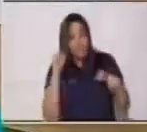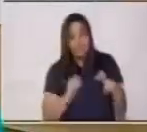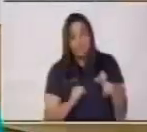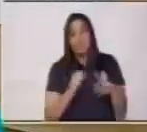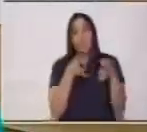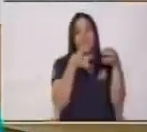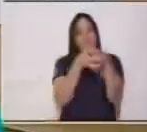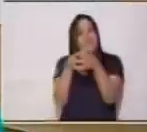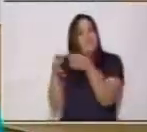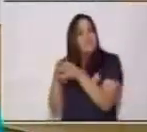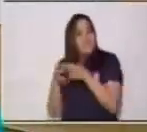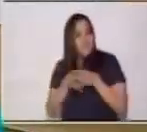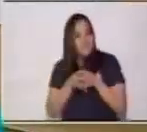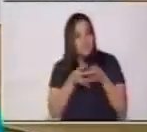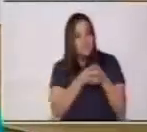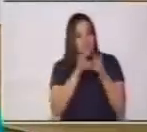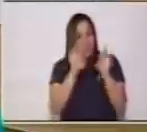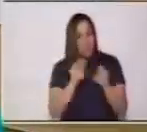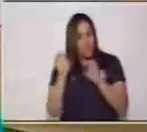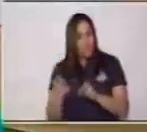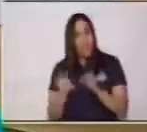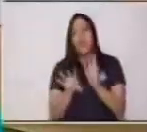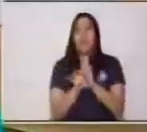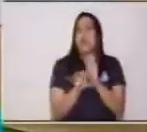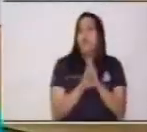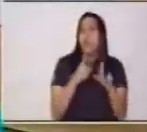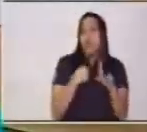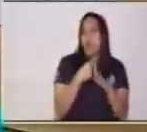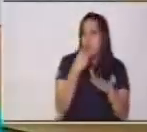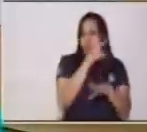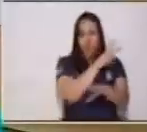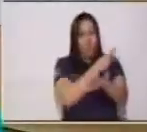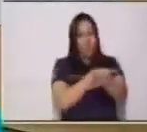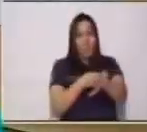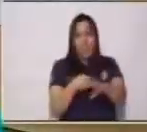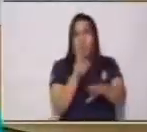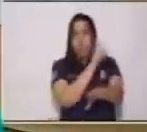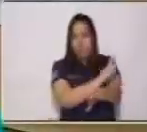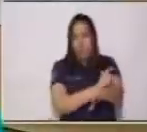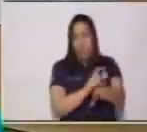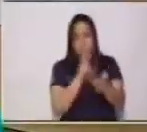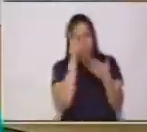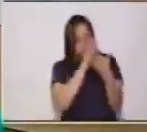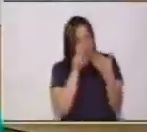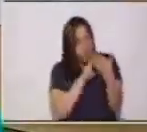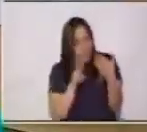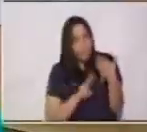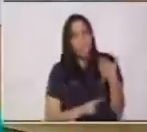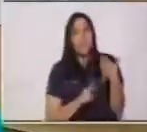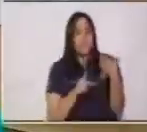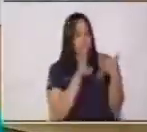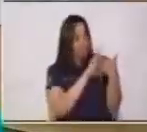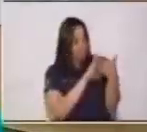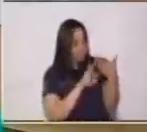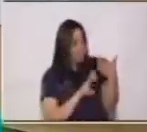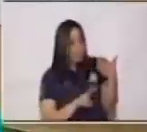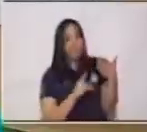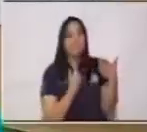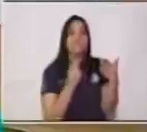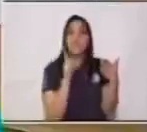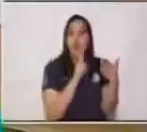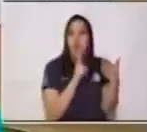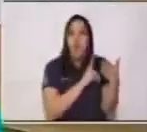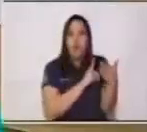grupos humanos. Es decir, cuando tú lees un cuento, cuando tú lees una novela, no únicamente estás leyendo acerca de